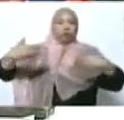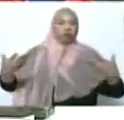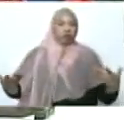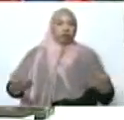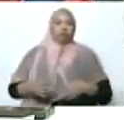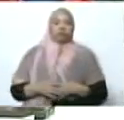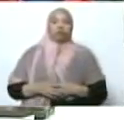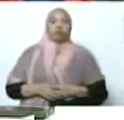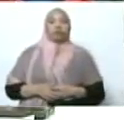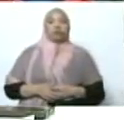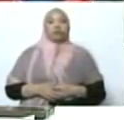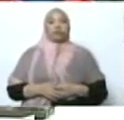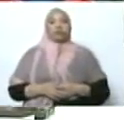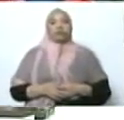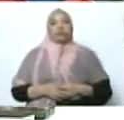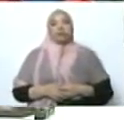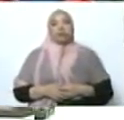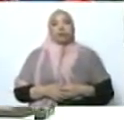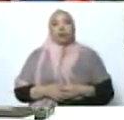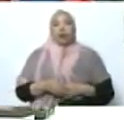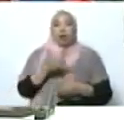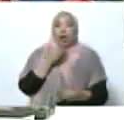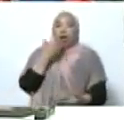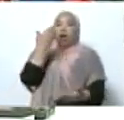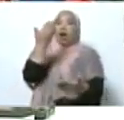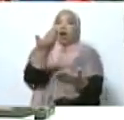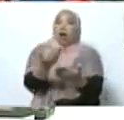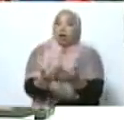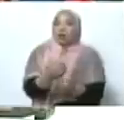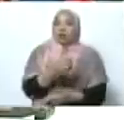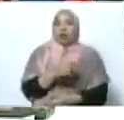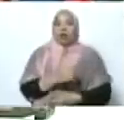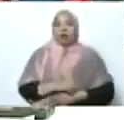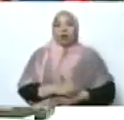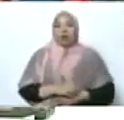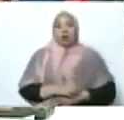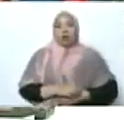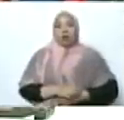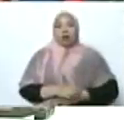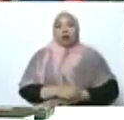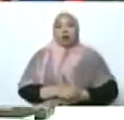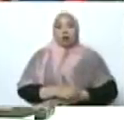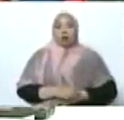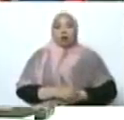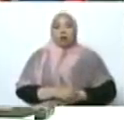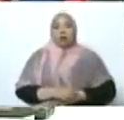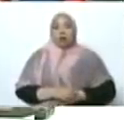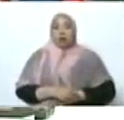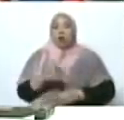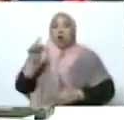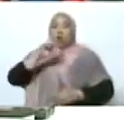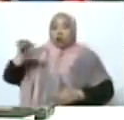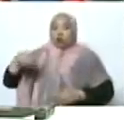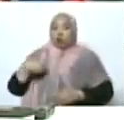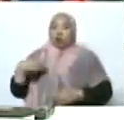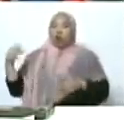Bueno, gracias. ¿De qué manera? Mira, nosotros una de las cosas que hemos debatido